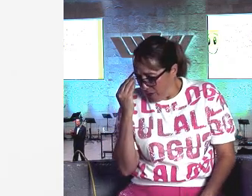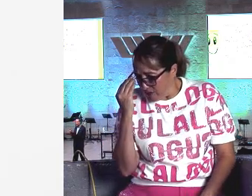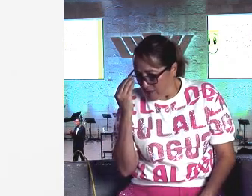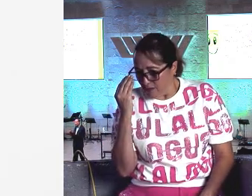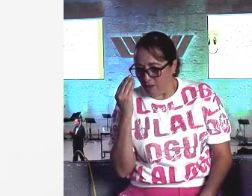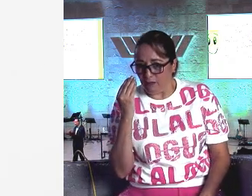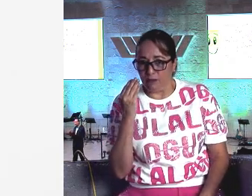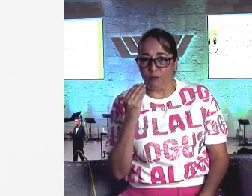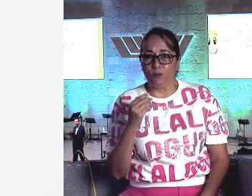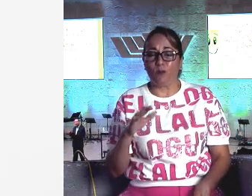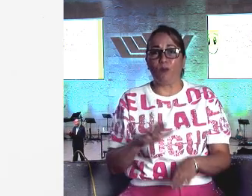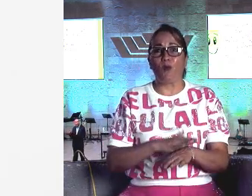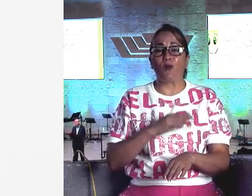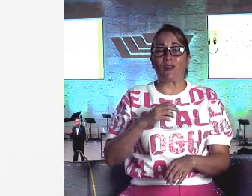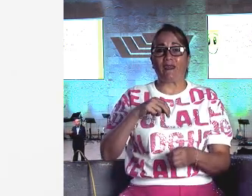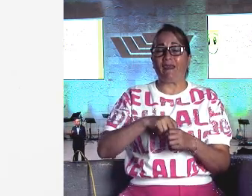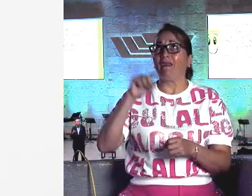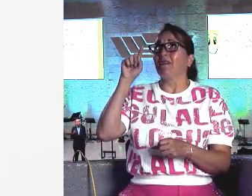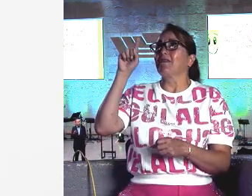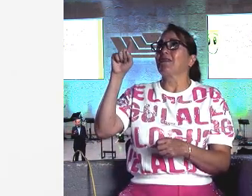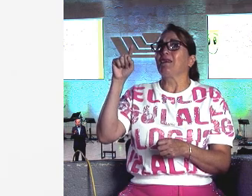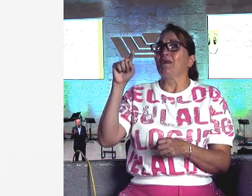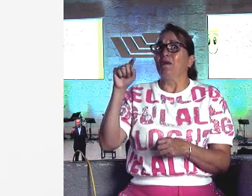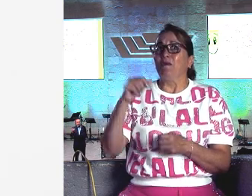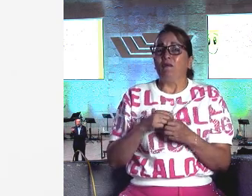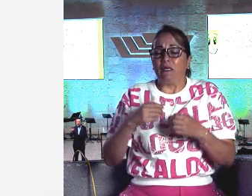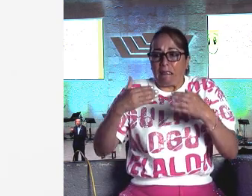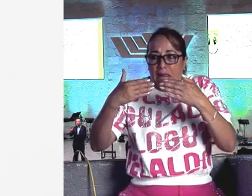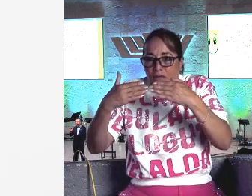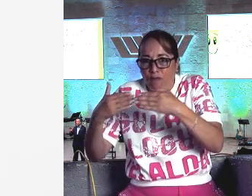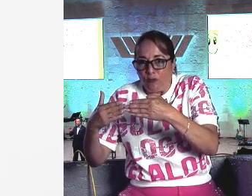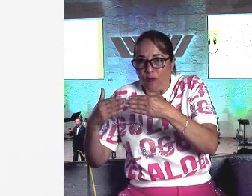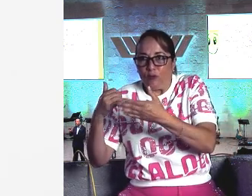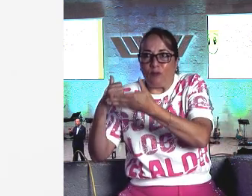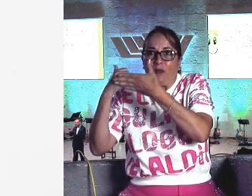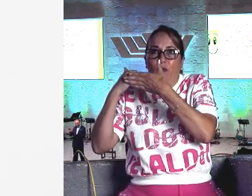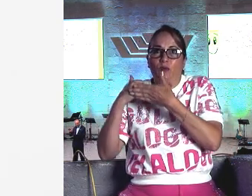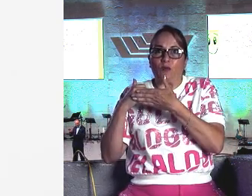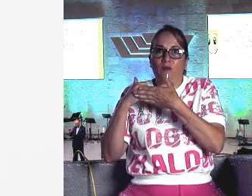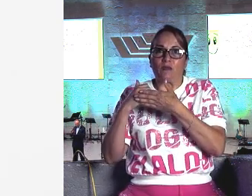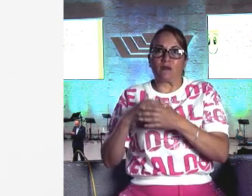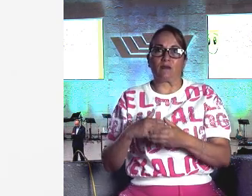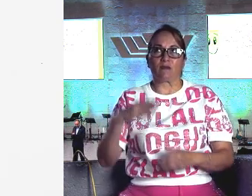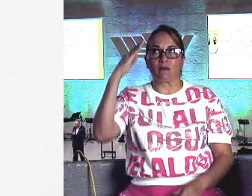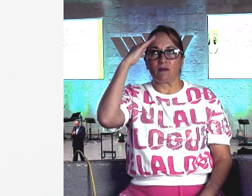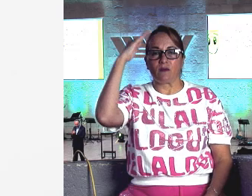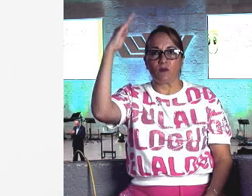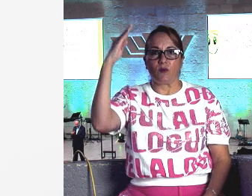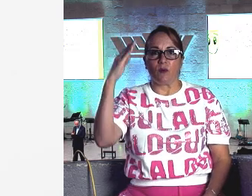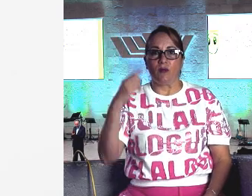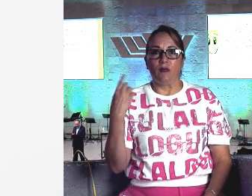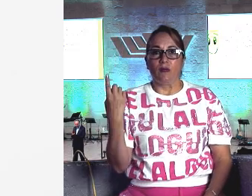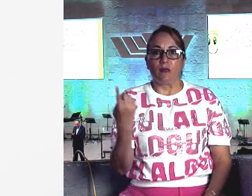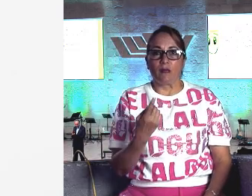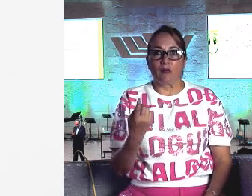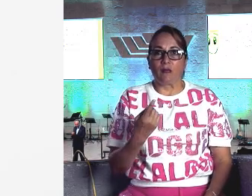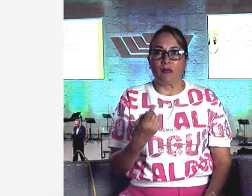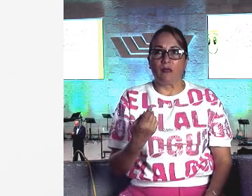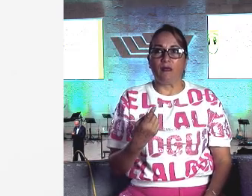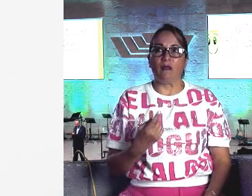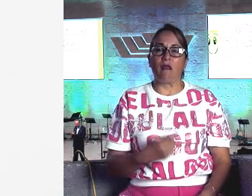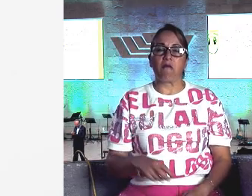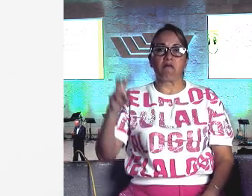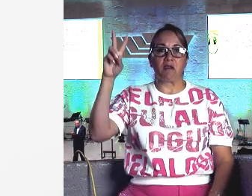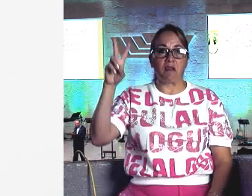me refugio. ¿Quién es siempre la solución para David? El Señor. Que la integridad y la honestidad